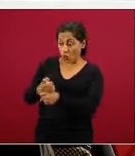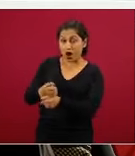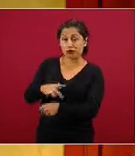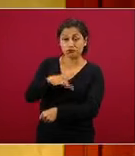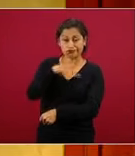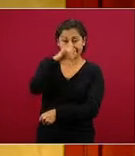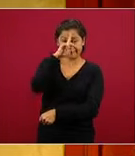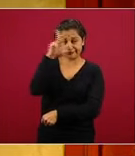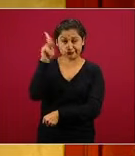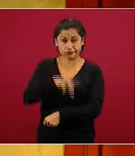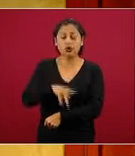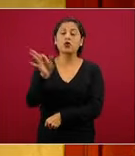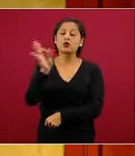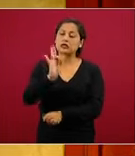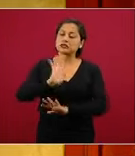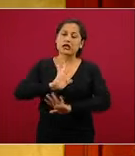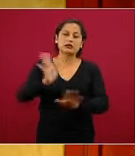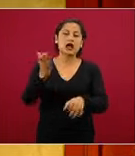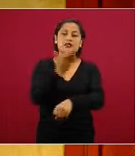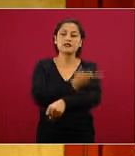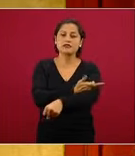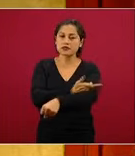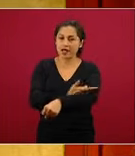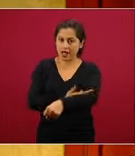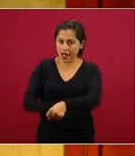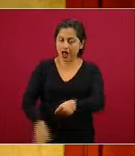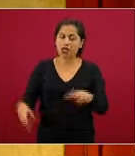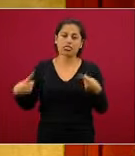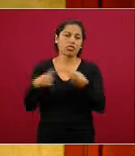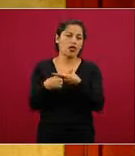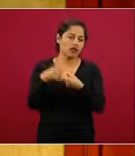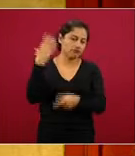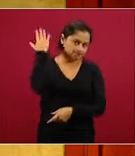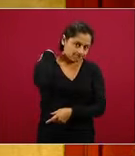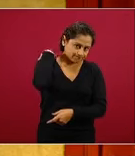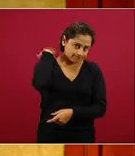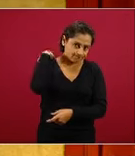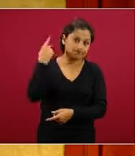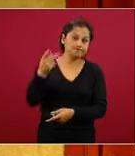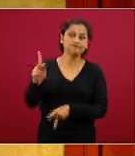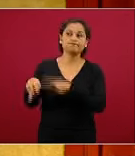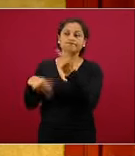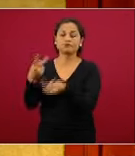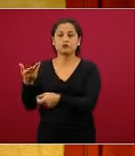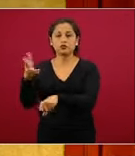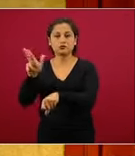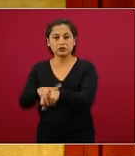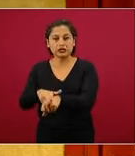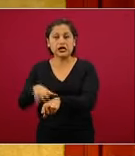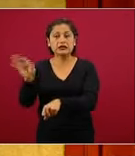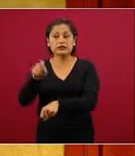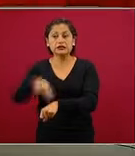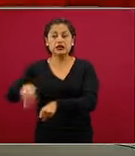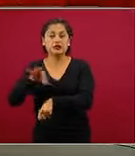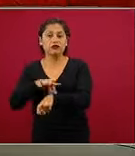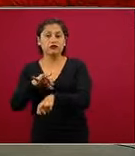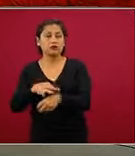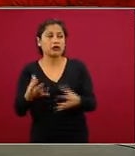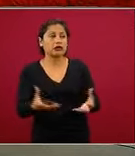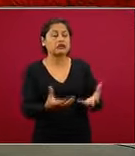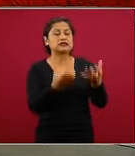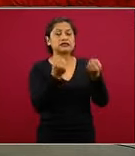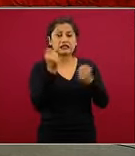daño pulmonar muy, muy importante y ya no hubiera posibilidad de hacer varios de los elementos de